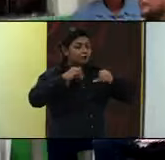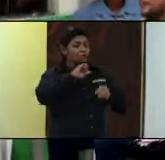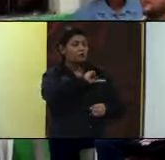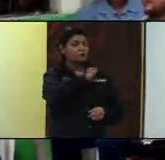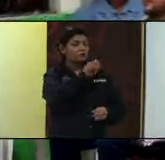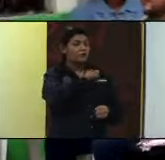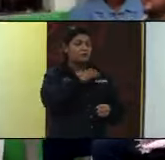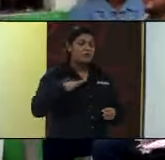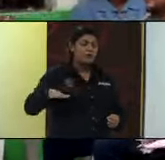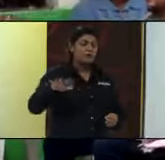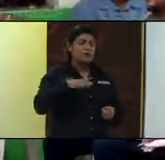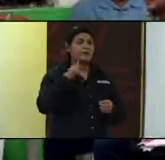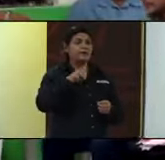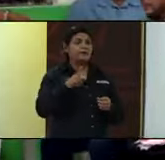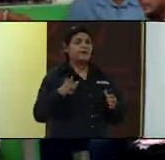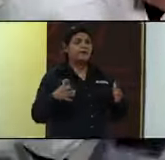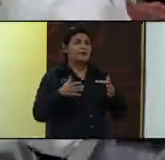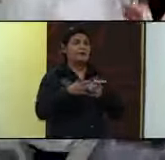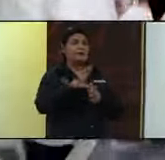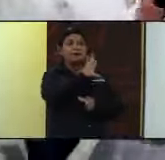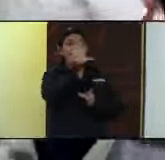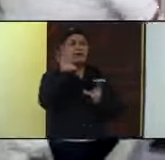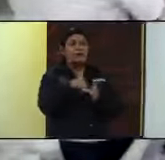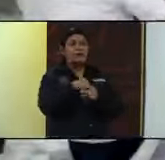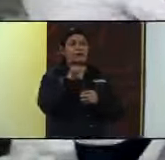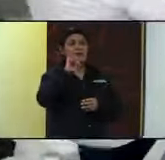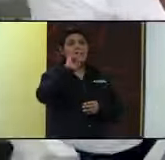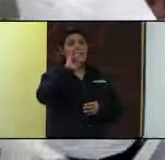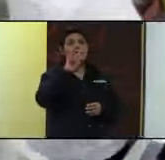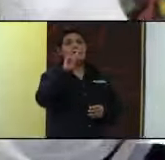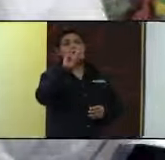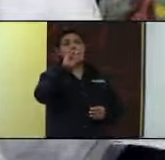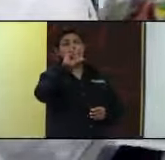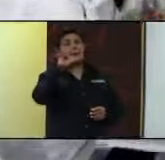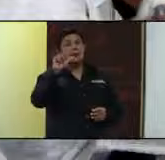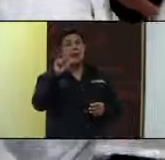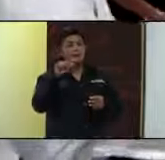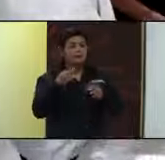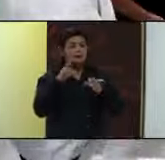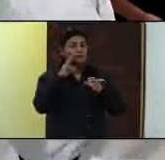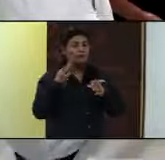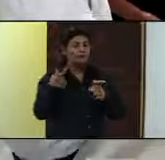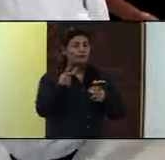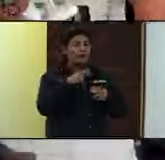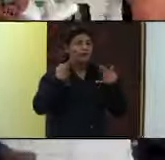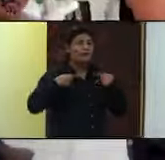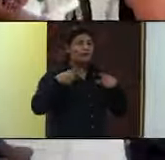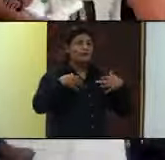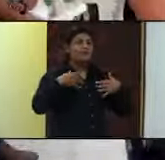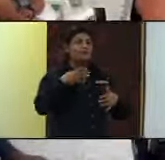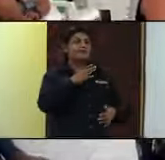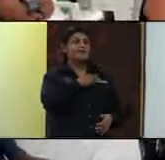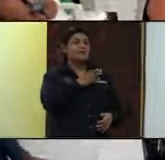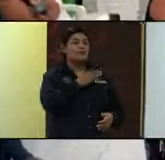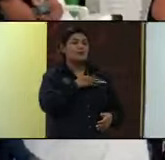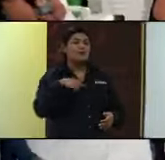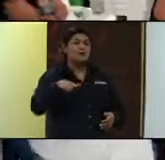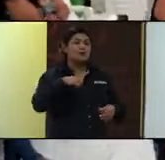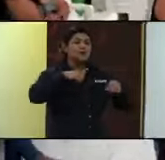y completamente la Villa Cuauhtémoc. Estamos platicando con los ejidatarios para demostrarles las bondades que representa esta